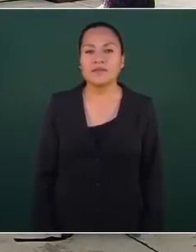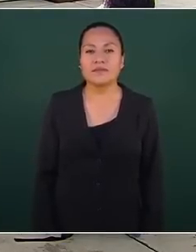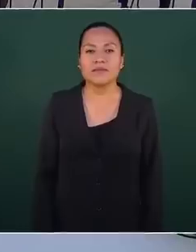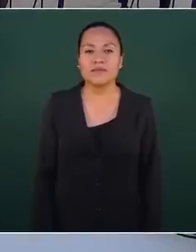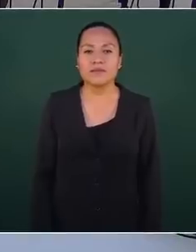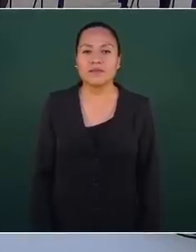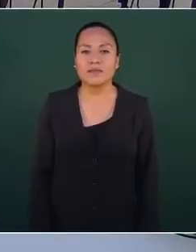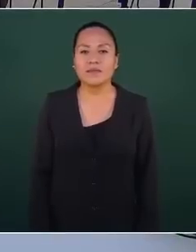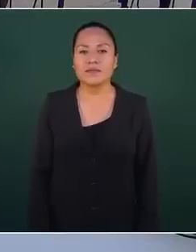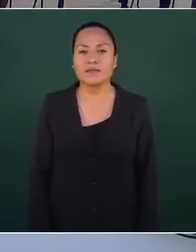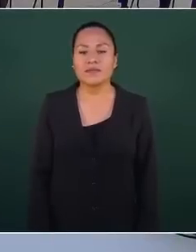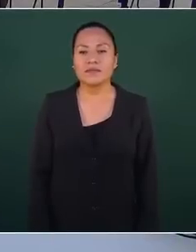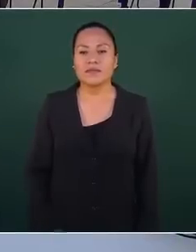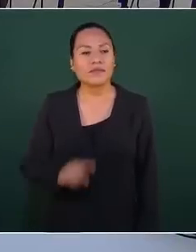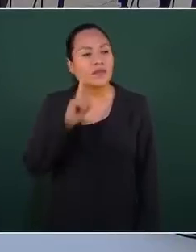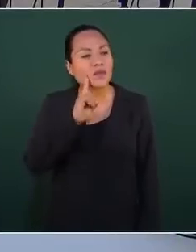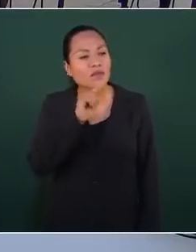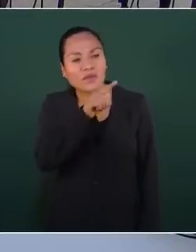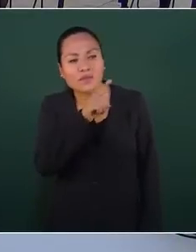Avi lo debe de tener porque